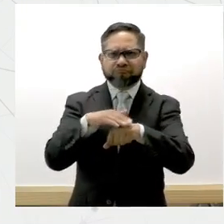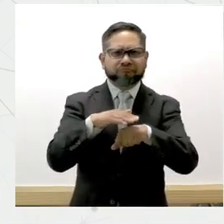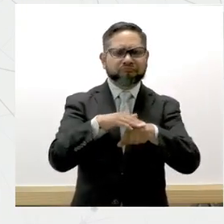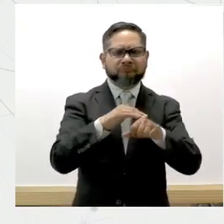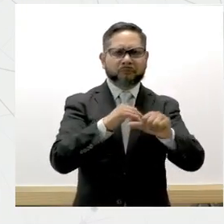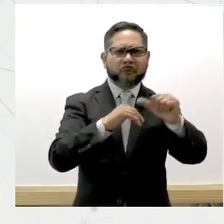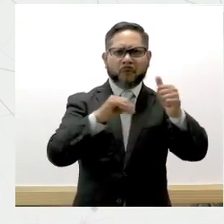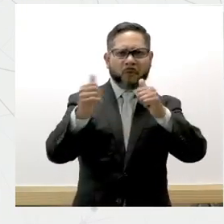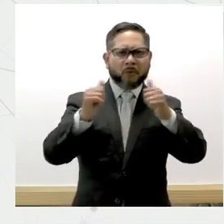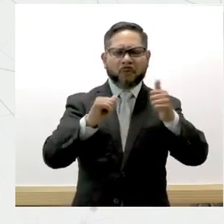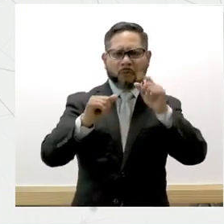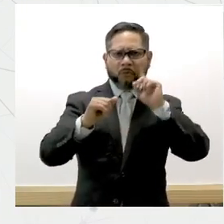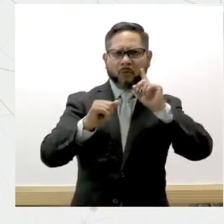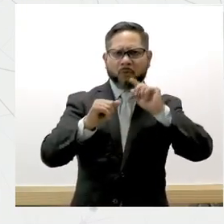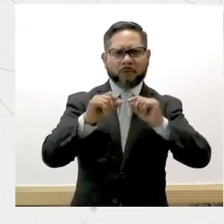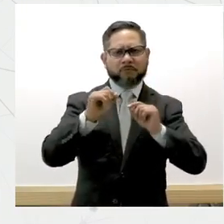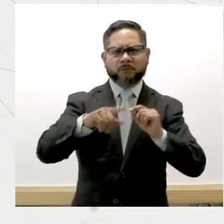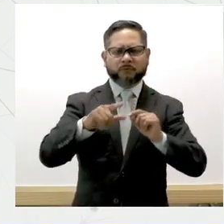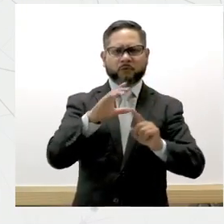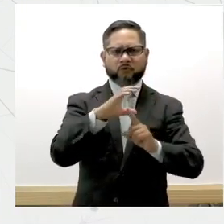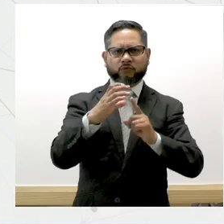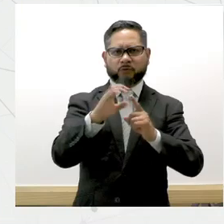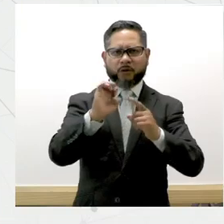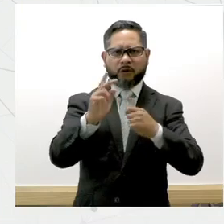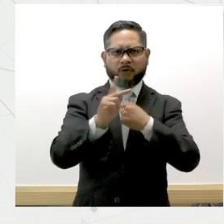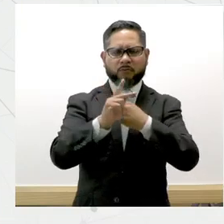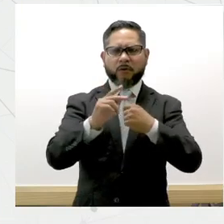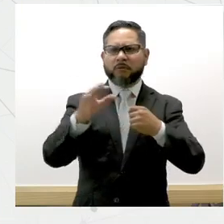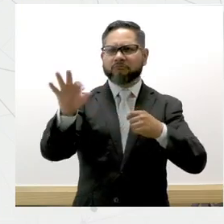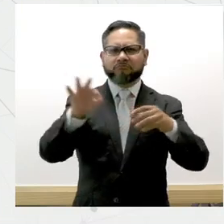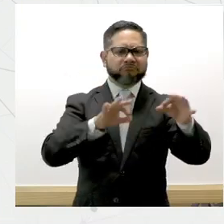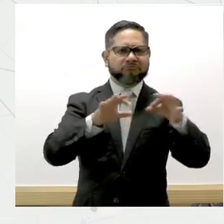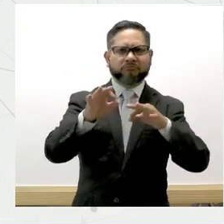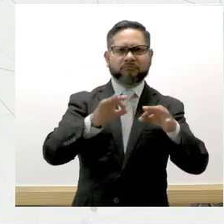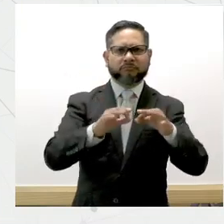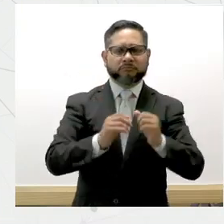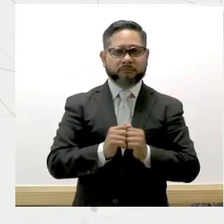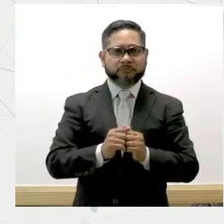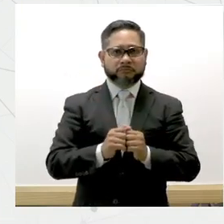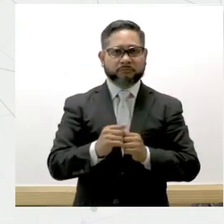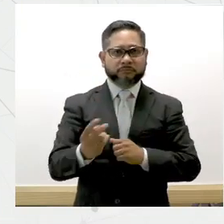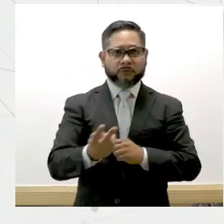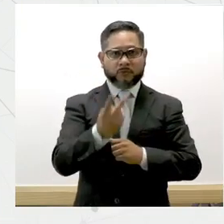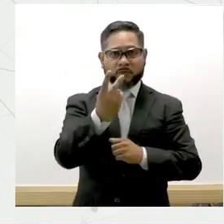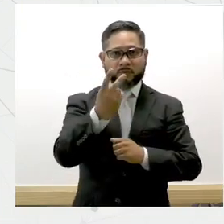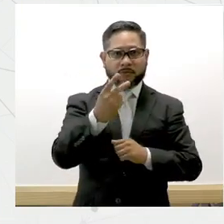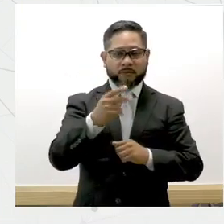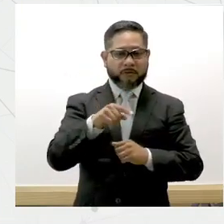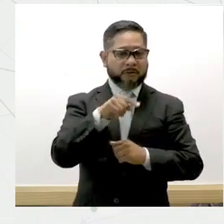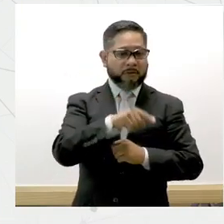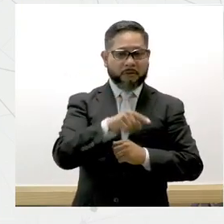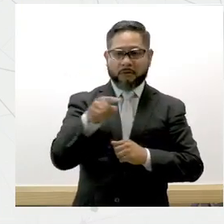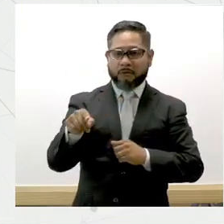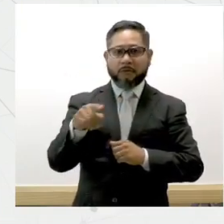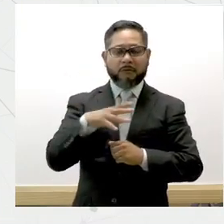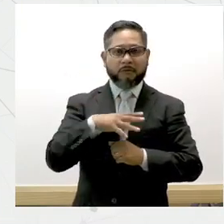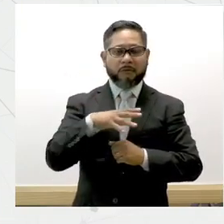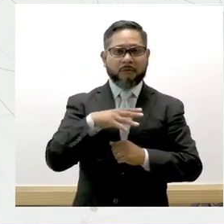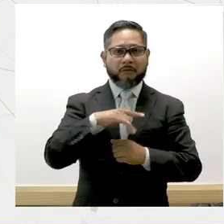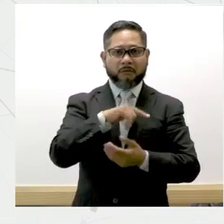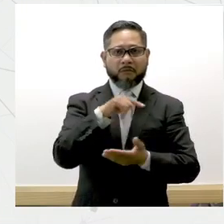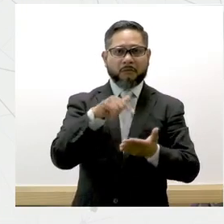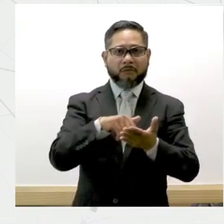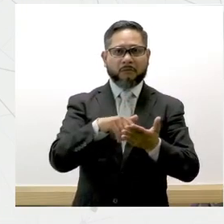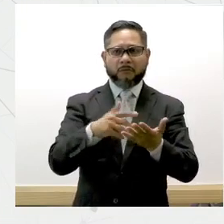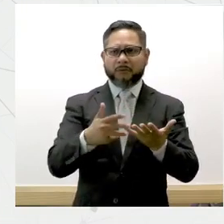que estaba también el presidente del Consejo Europeo, y ninguno, ambos, había dos sillas dispuestas y ninguno le hacía el más